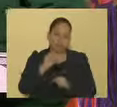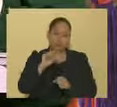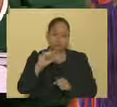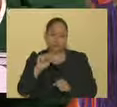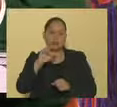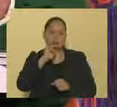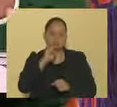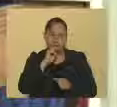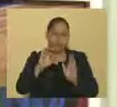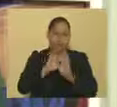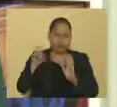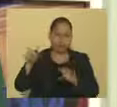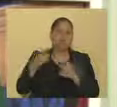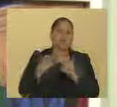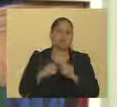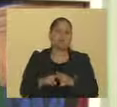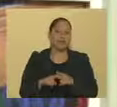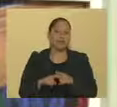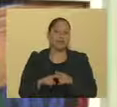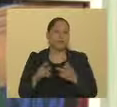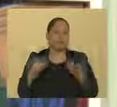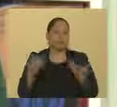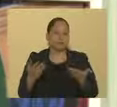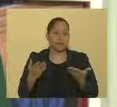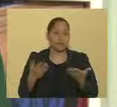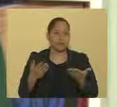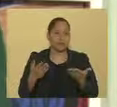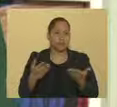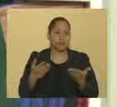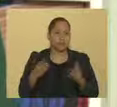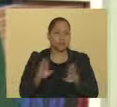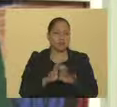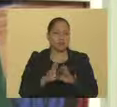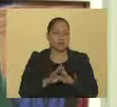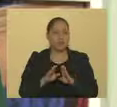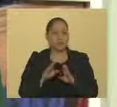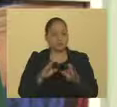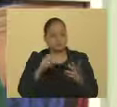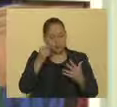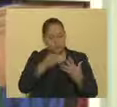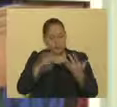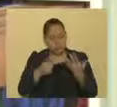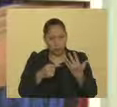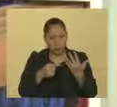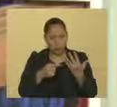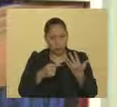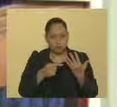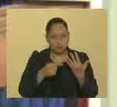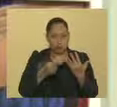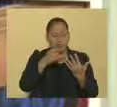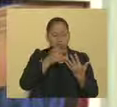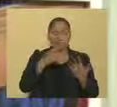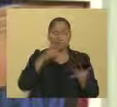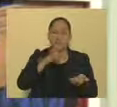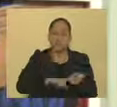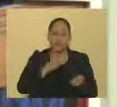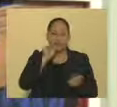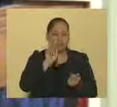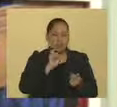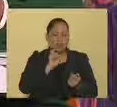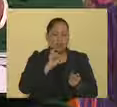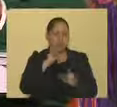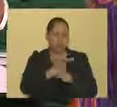la mamá, por ejemplo, inició con toda su aparición de caracteres sexuales secundarios, que ahorita vamos a hablar, o la menarca,